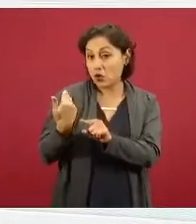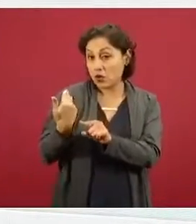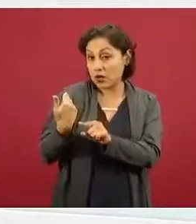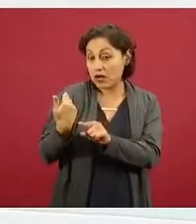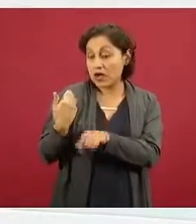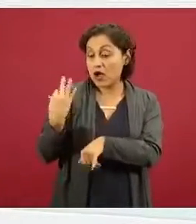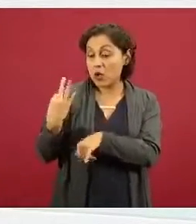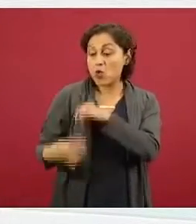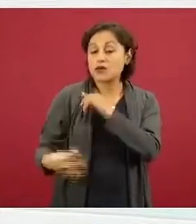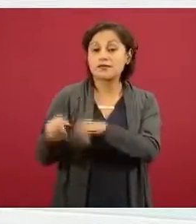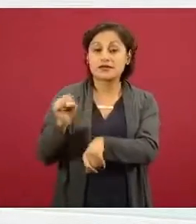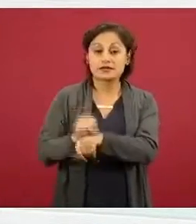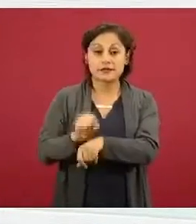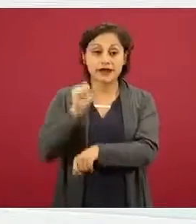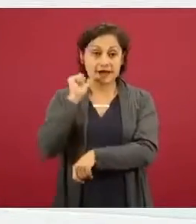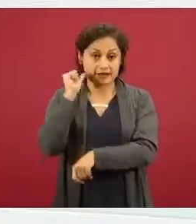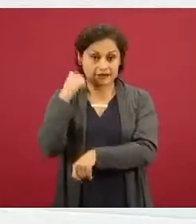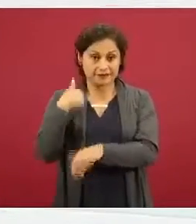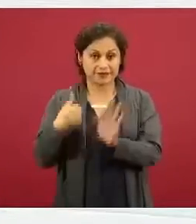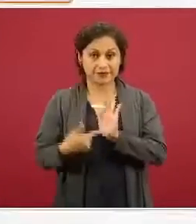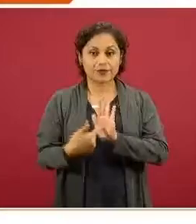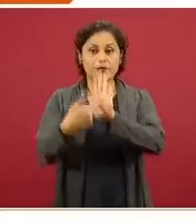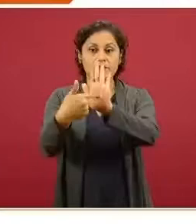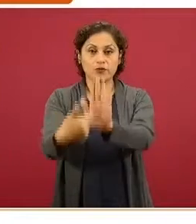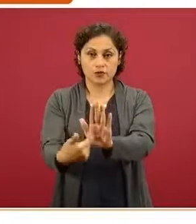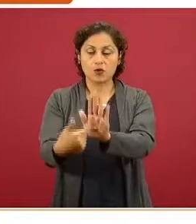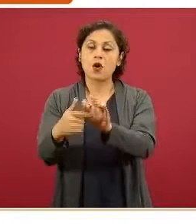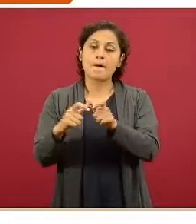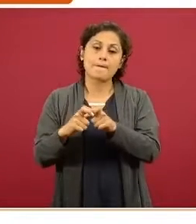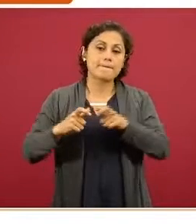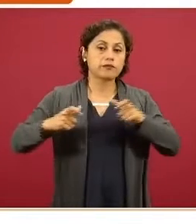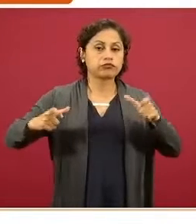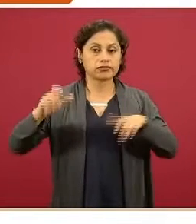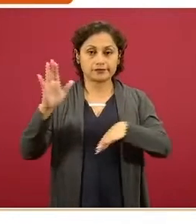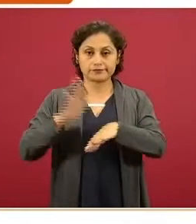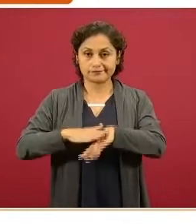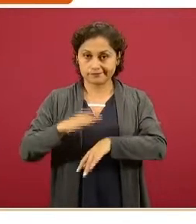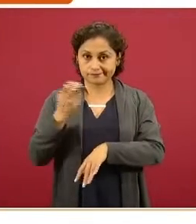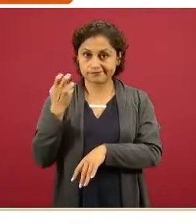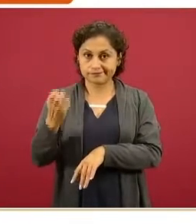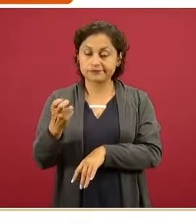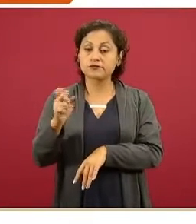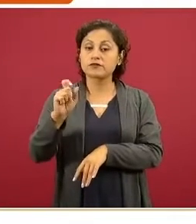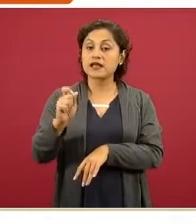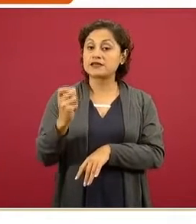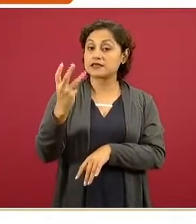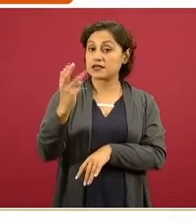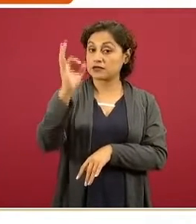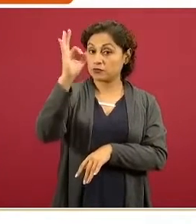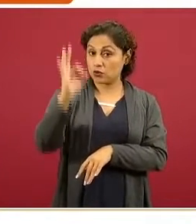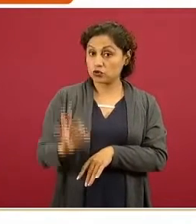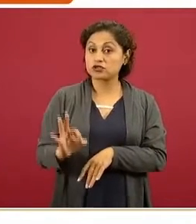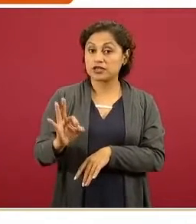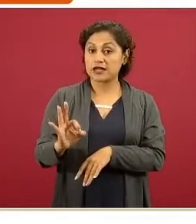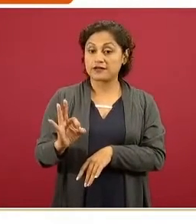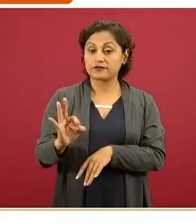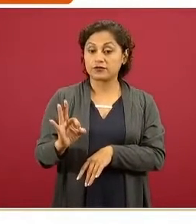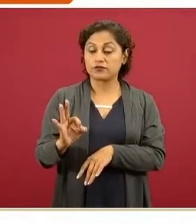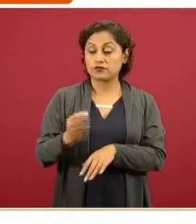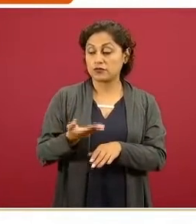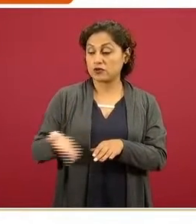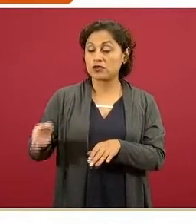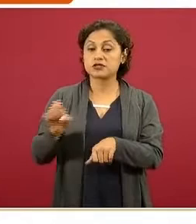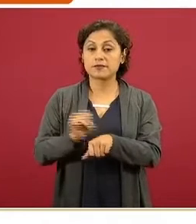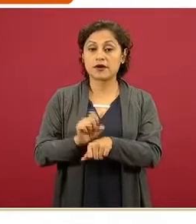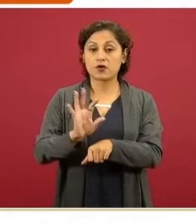que no presenté ayer, en la 41 todavía tuvimos un incremento importante, 23% de incremento de 41 a la 40.